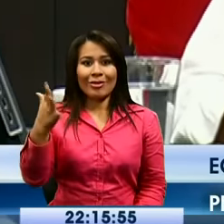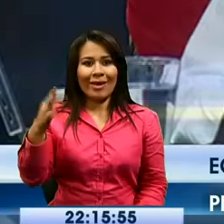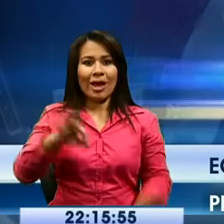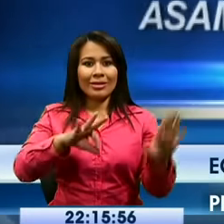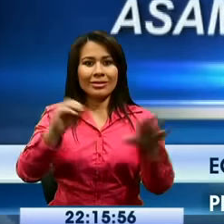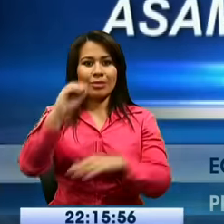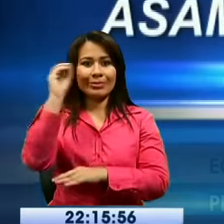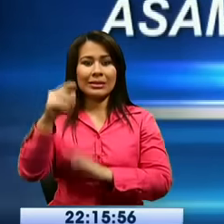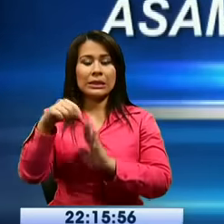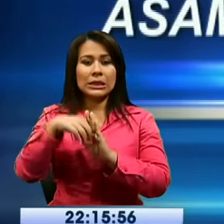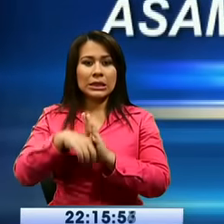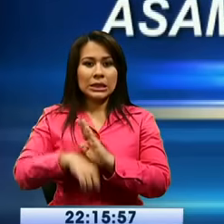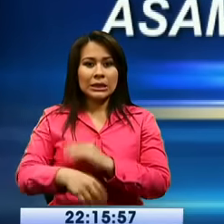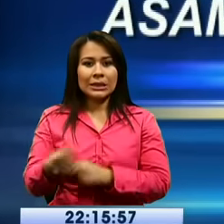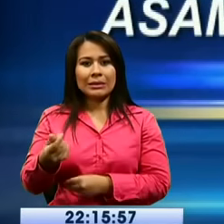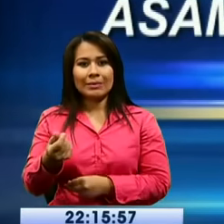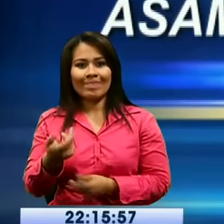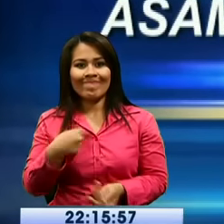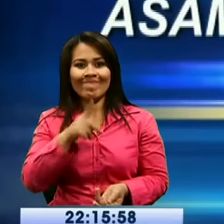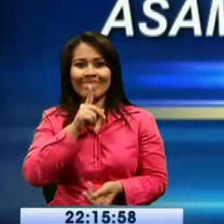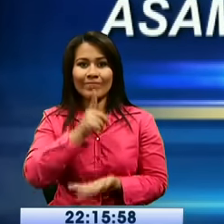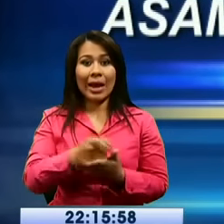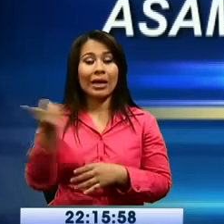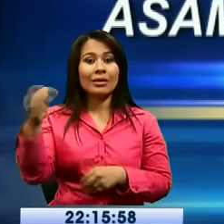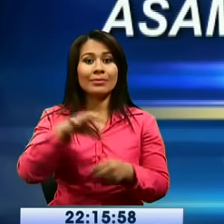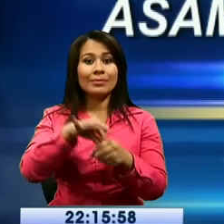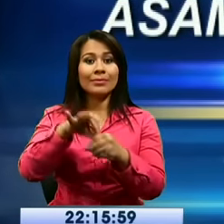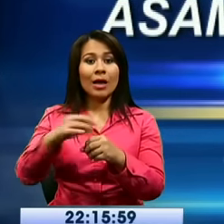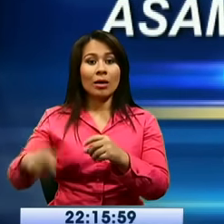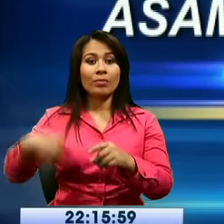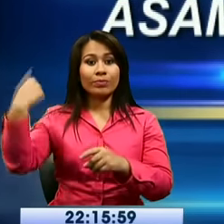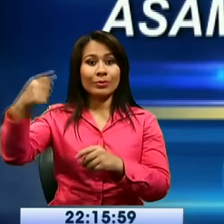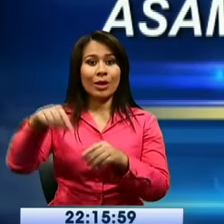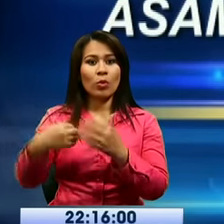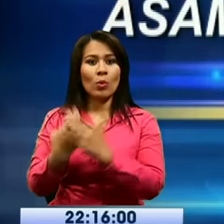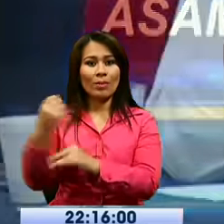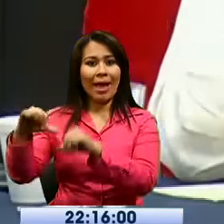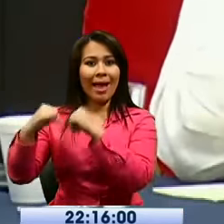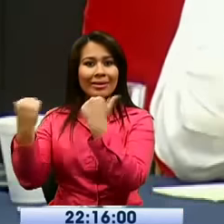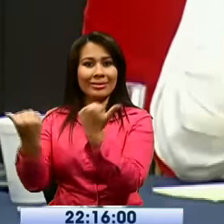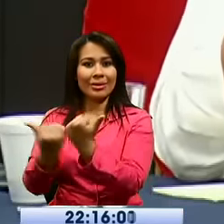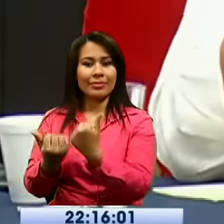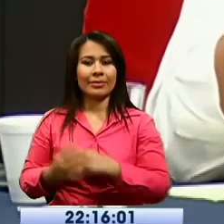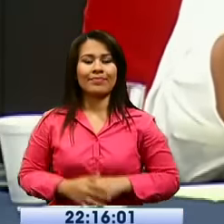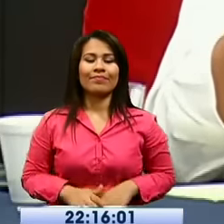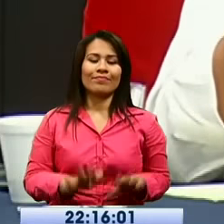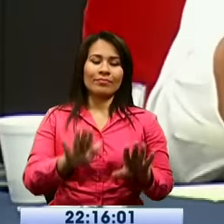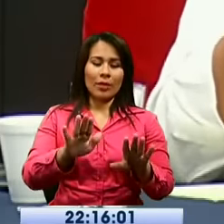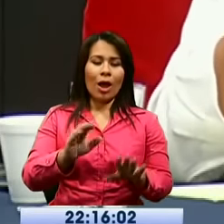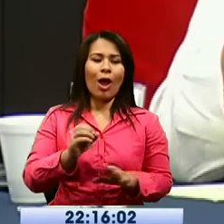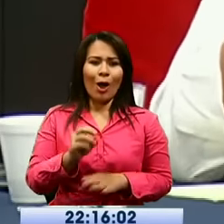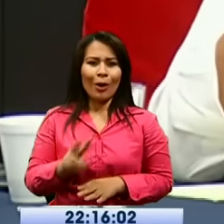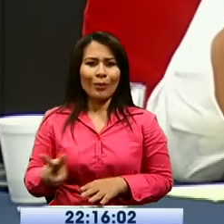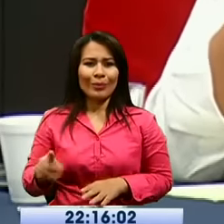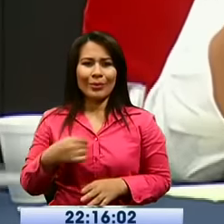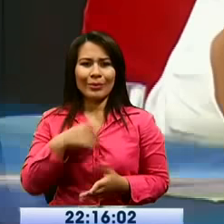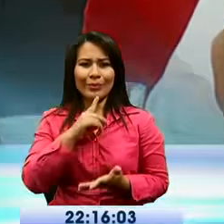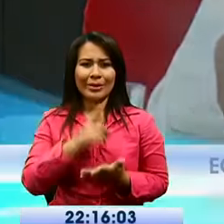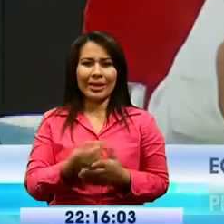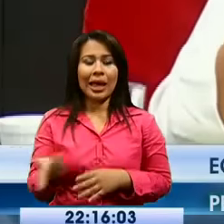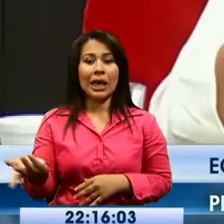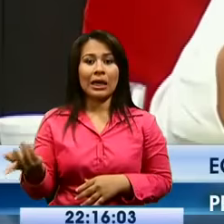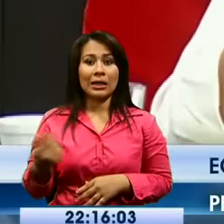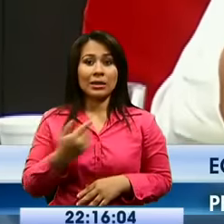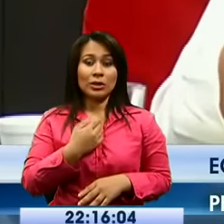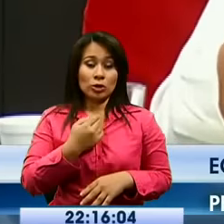Colombia? Candidatos y expectativa electoral en nueva asamblea. Obviamente no podemos asegurar nada aquí al 19 de febrero, pero